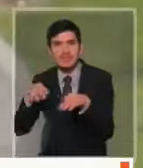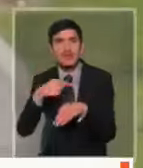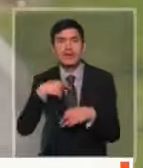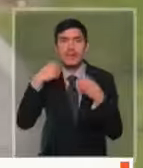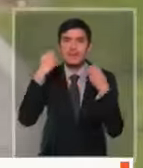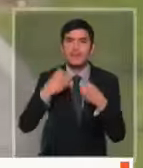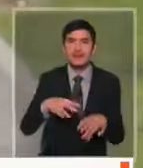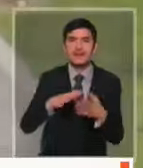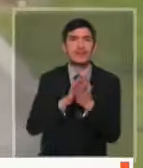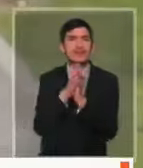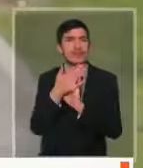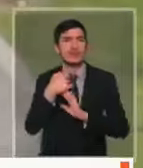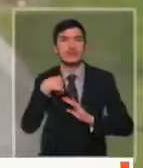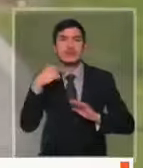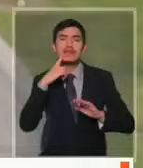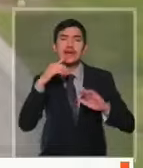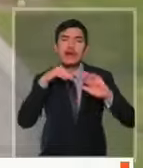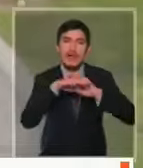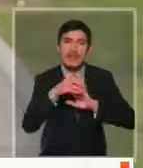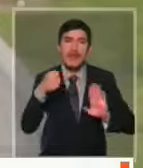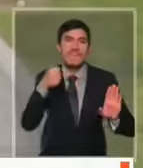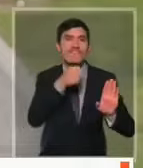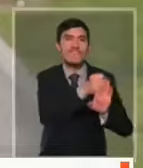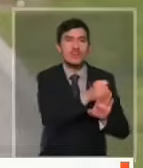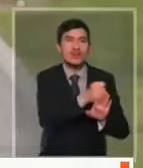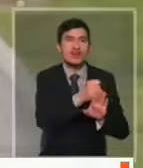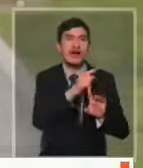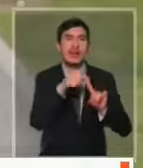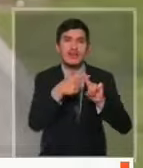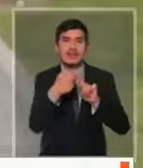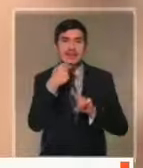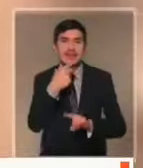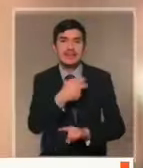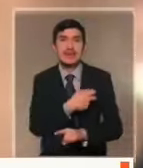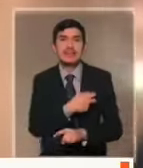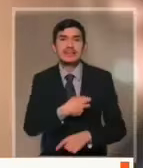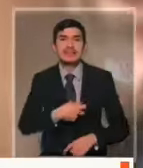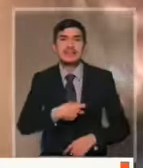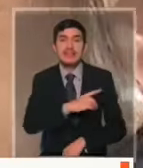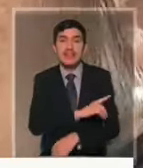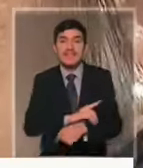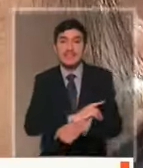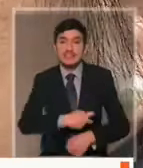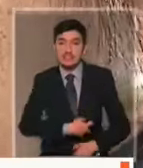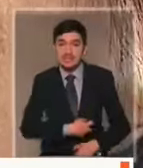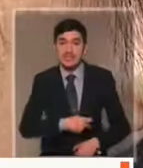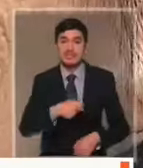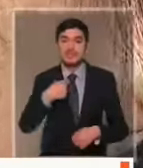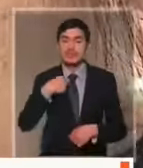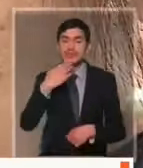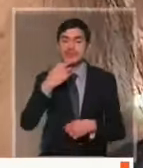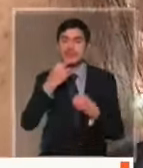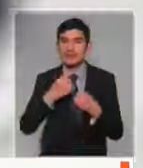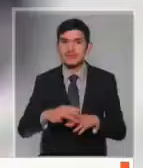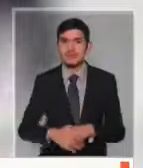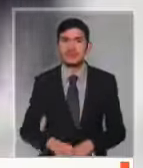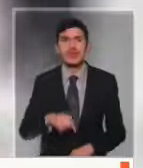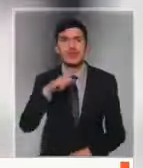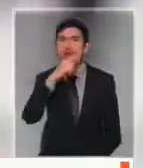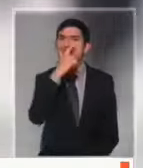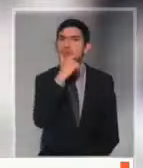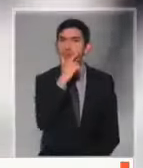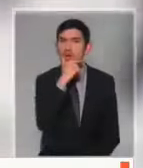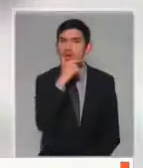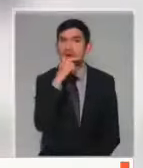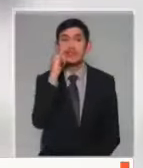todo lo que tenía en el frigider, incluso la insulina que me pongo. Y la gran pregunta que ellos se hacen, seguramente